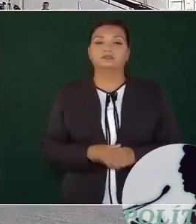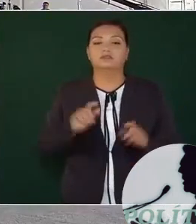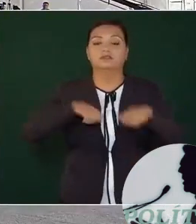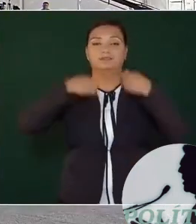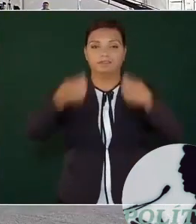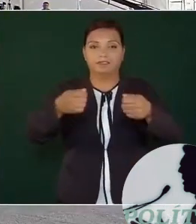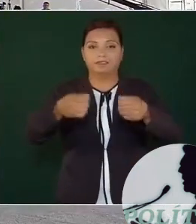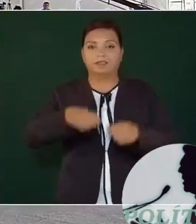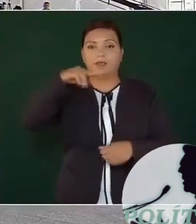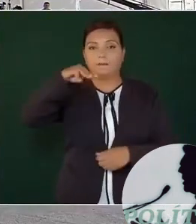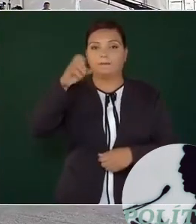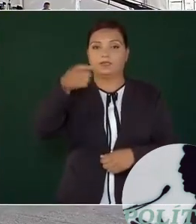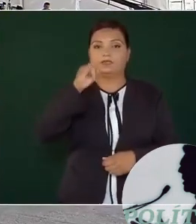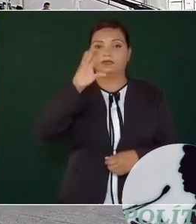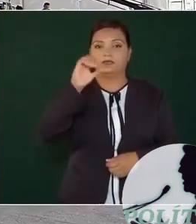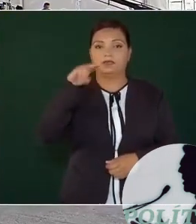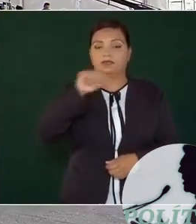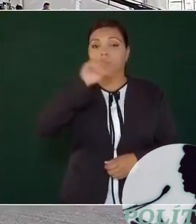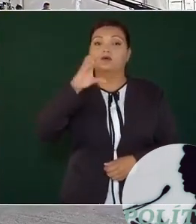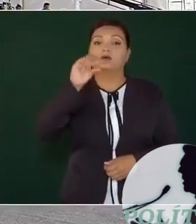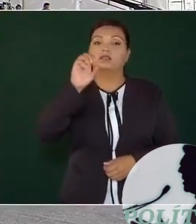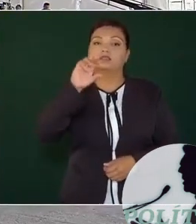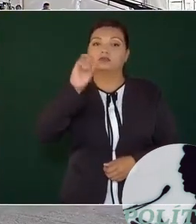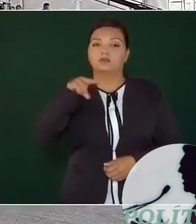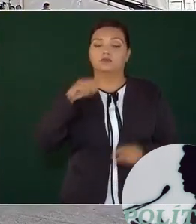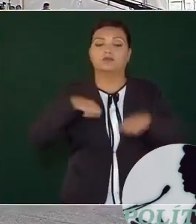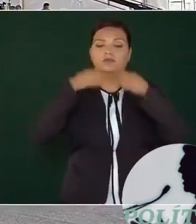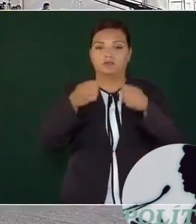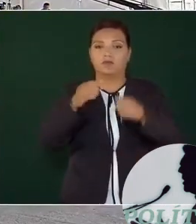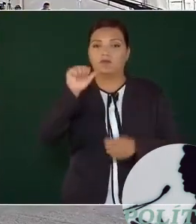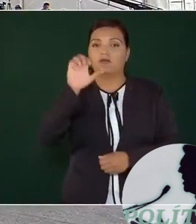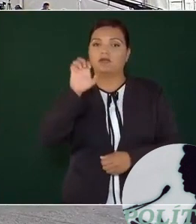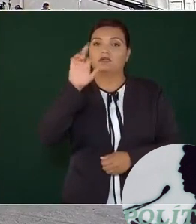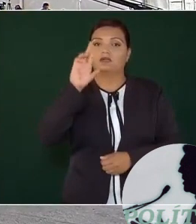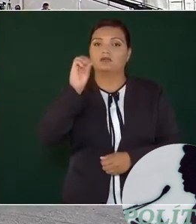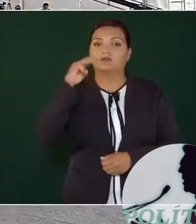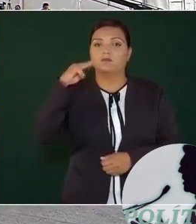entregó Mexicana y Calderón entregó Aeroméxico.